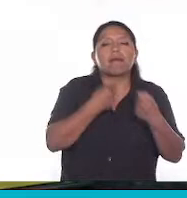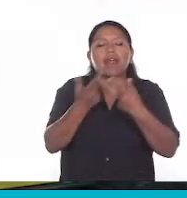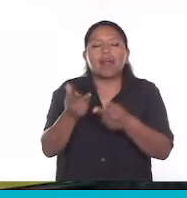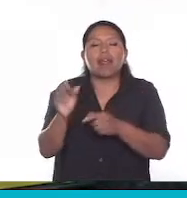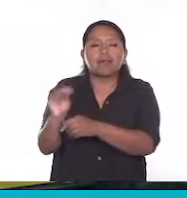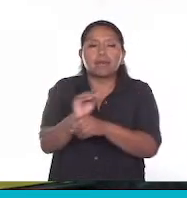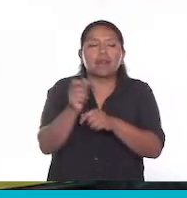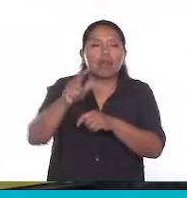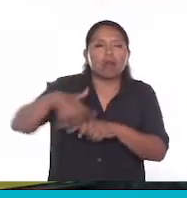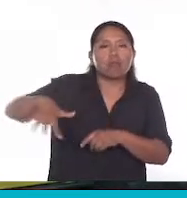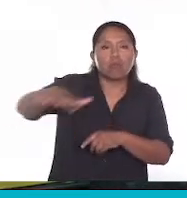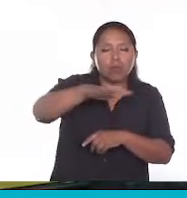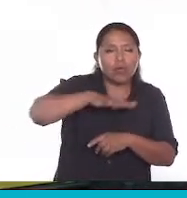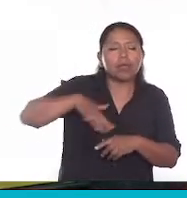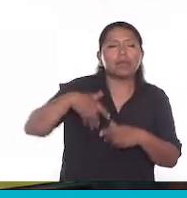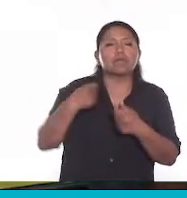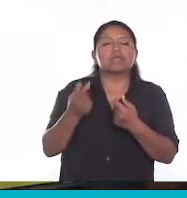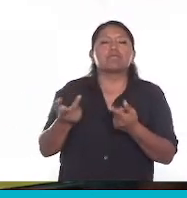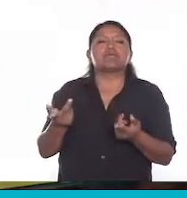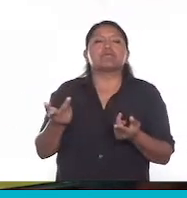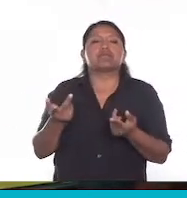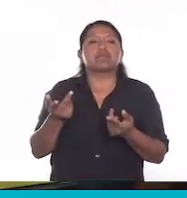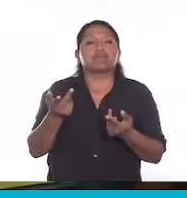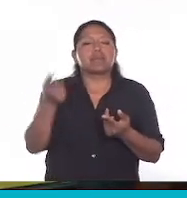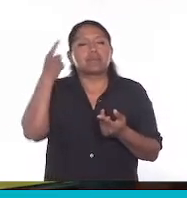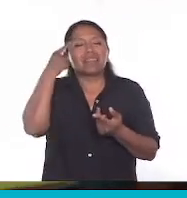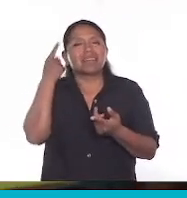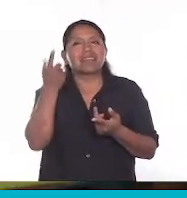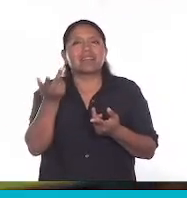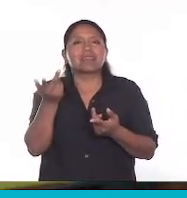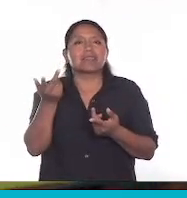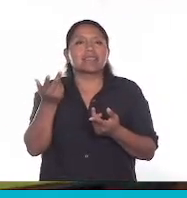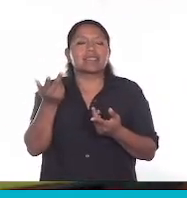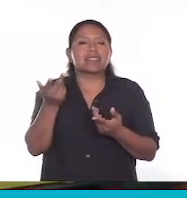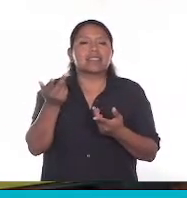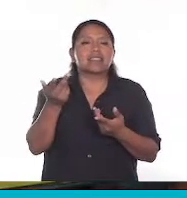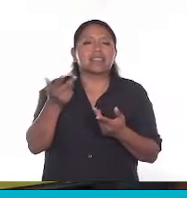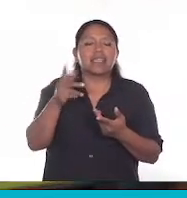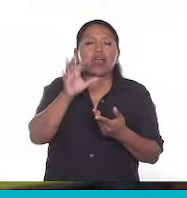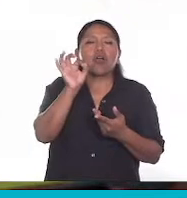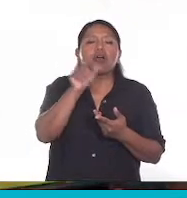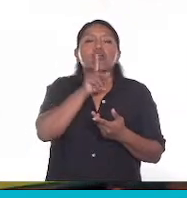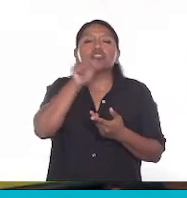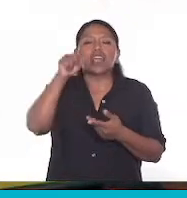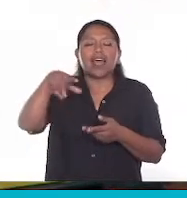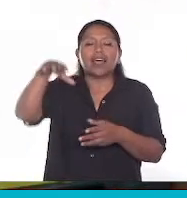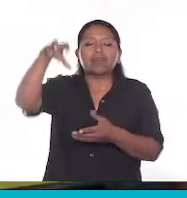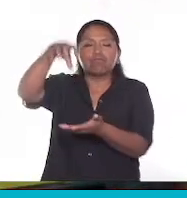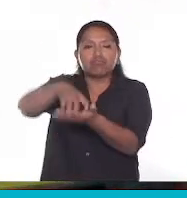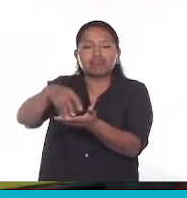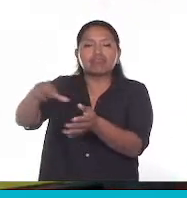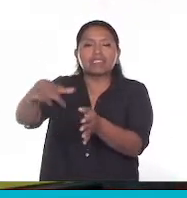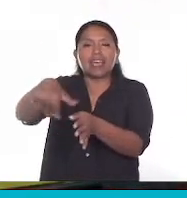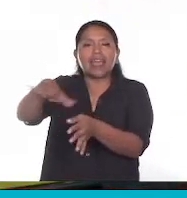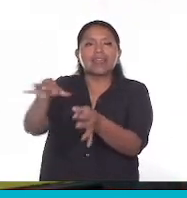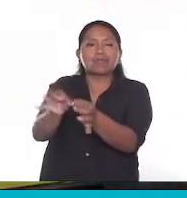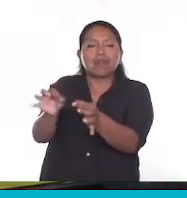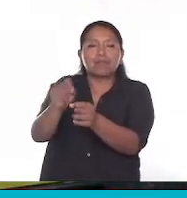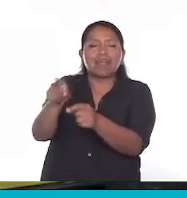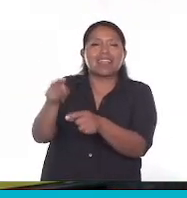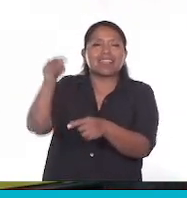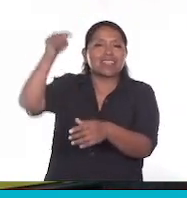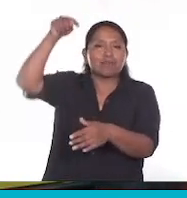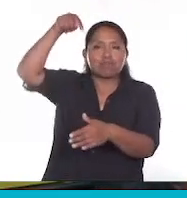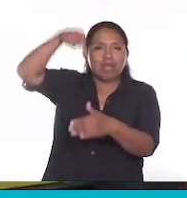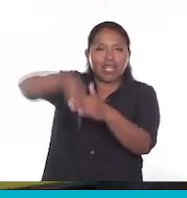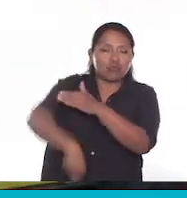pueblo, que tenemos que pensar en la base de la OTAN que tenemos en Malvinas, que es la que está más al sur